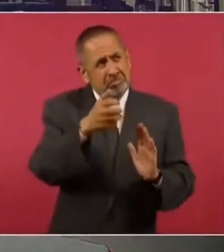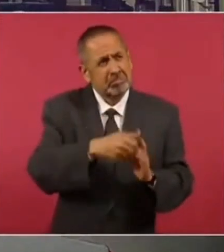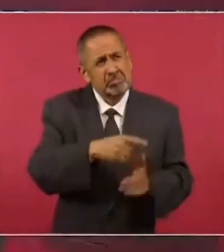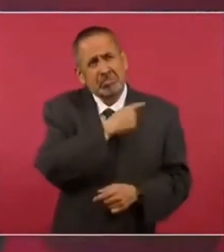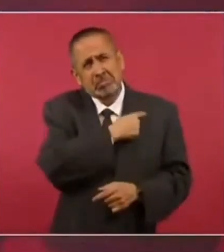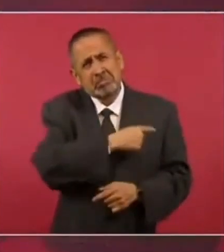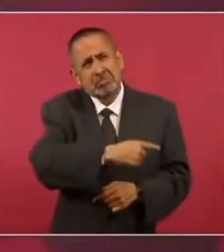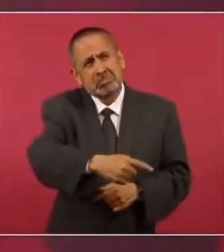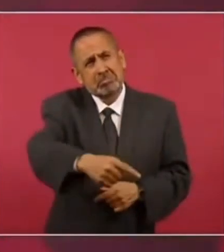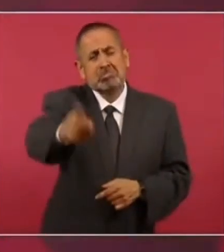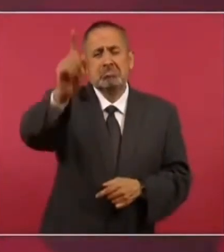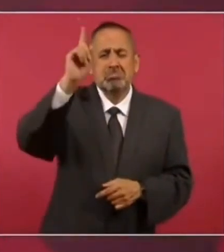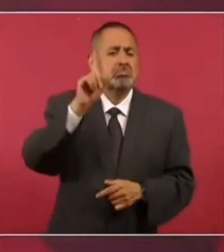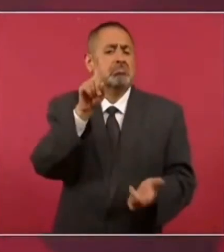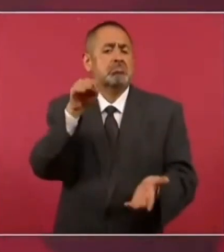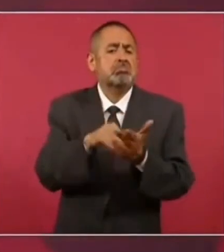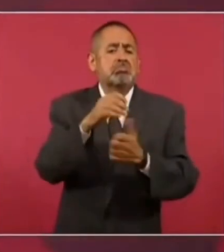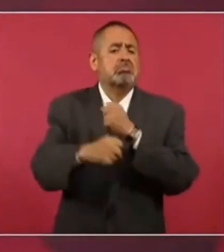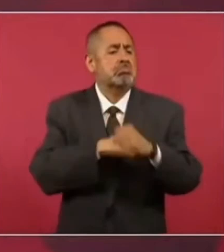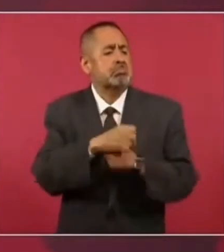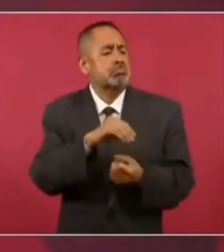más de 1000 años.